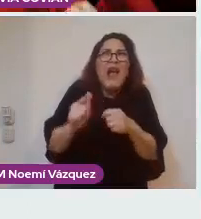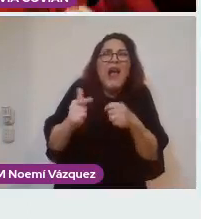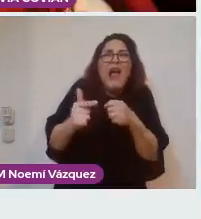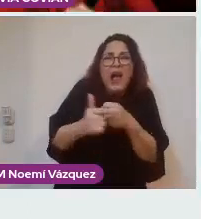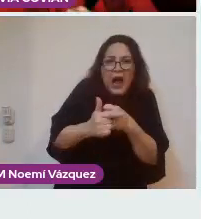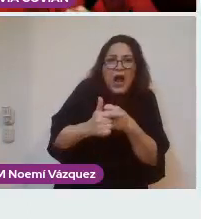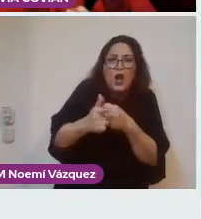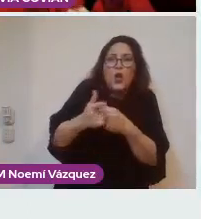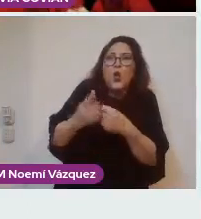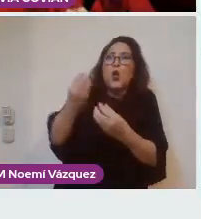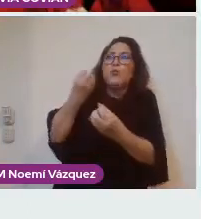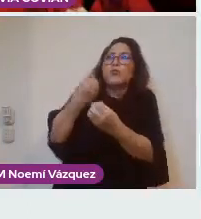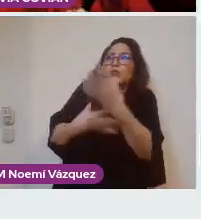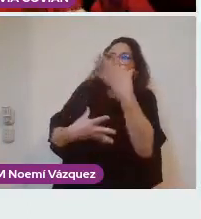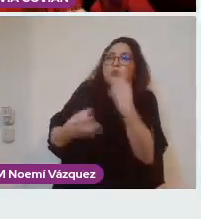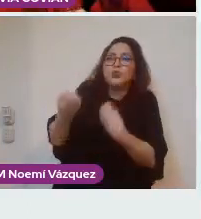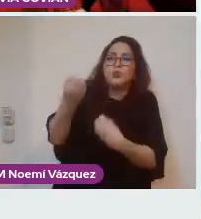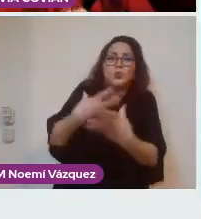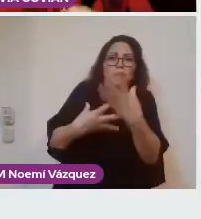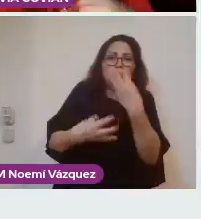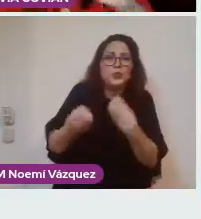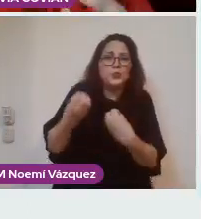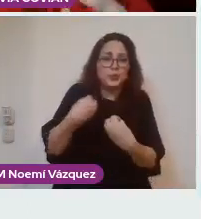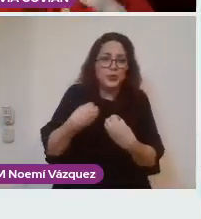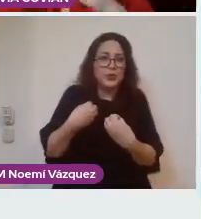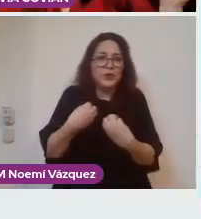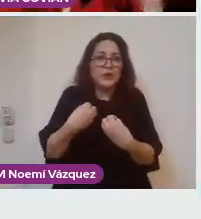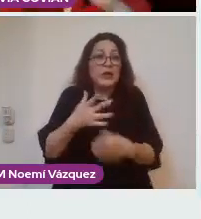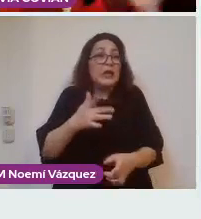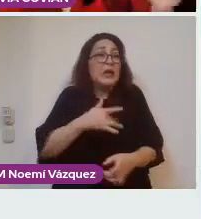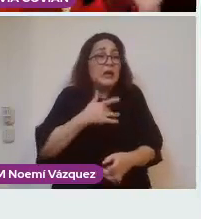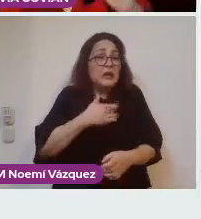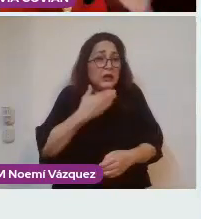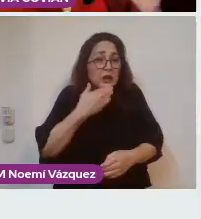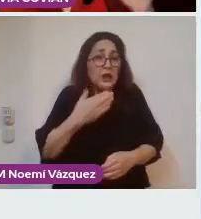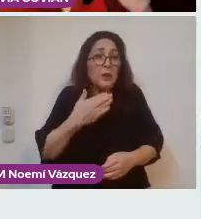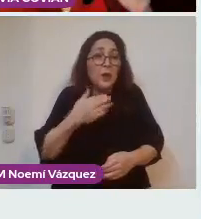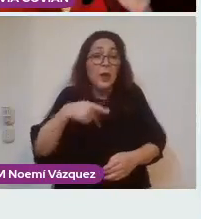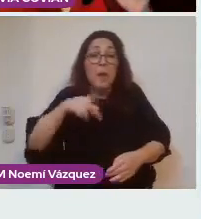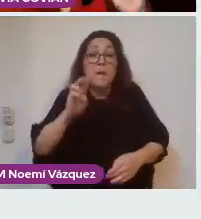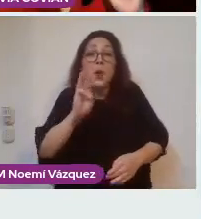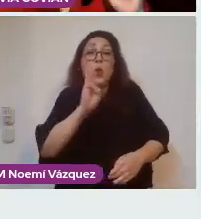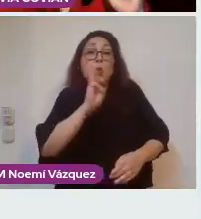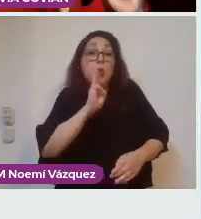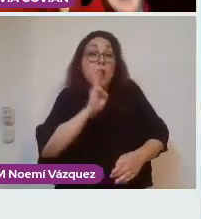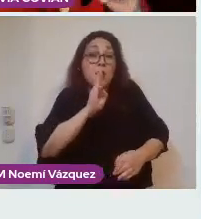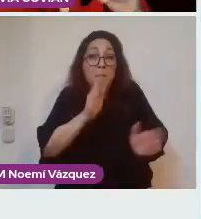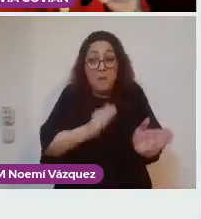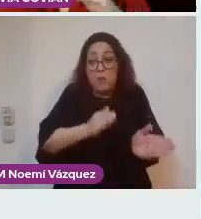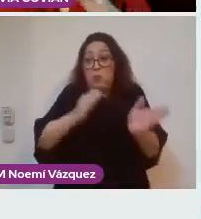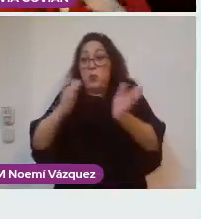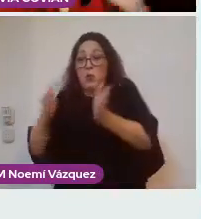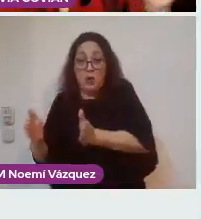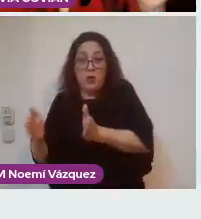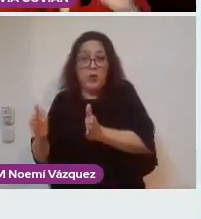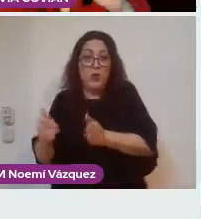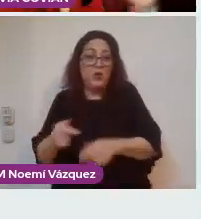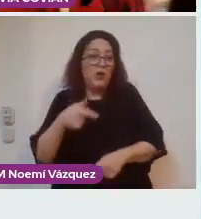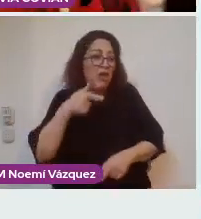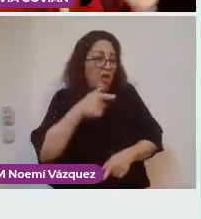y primordialmente tiene que ver con las actitudes emocionales, desde este rito de cocinar, actitud